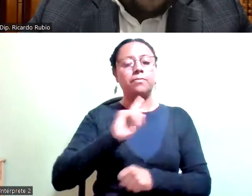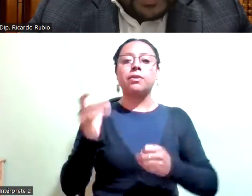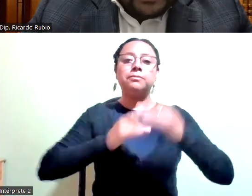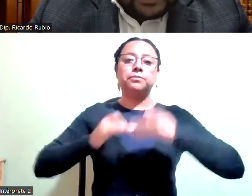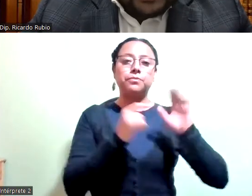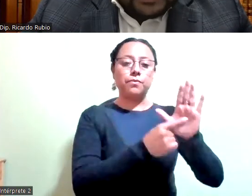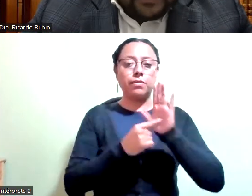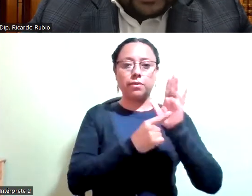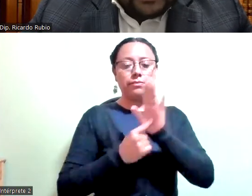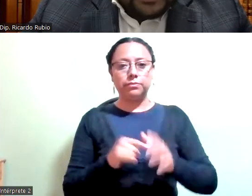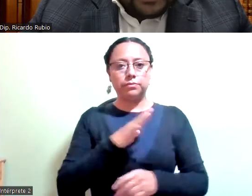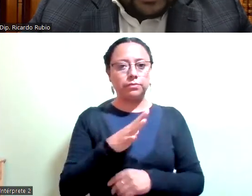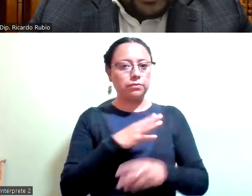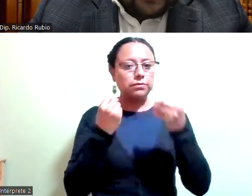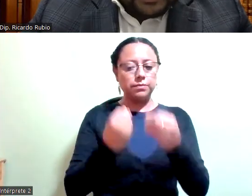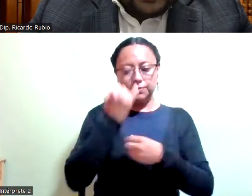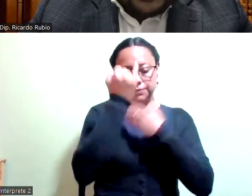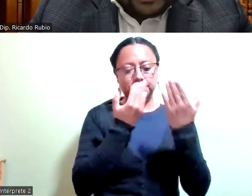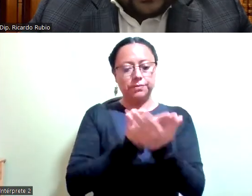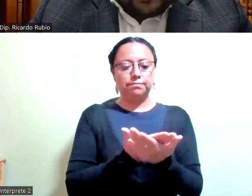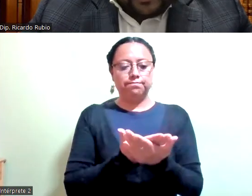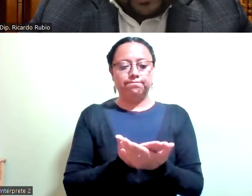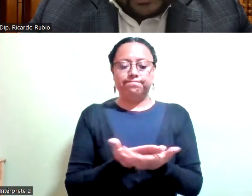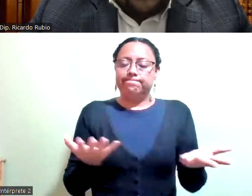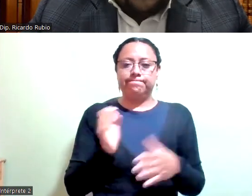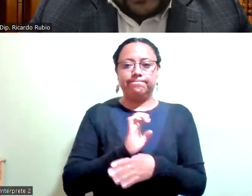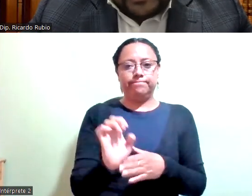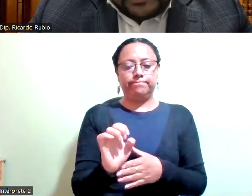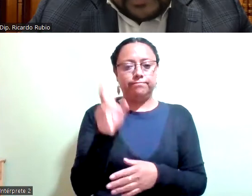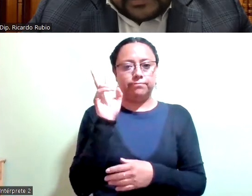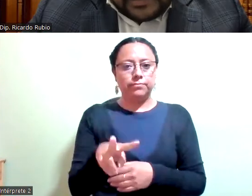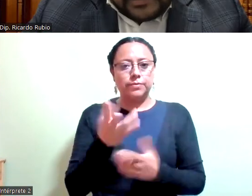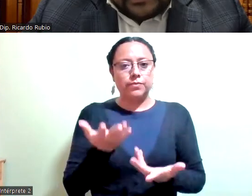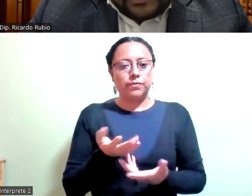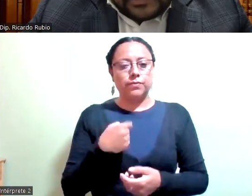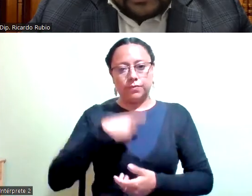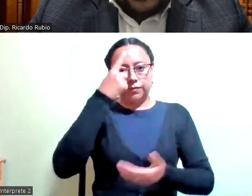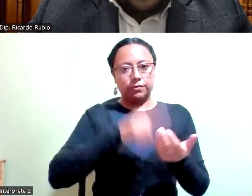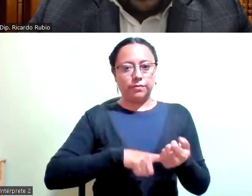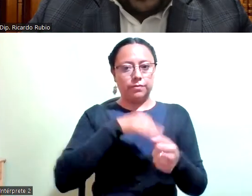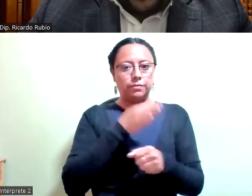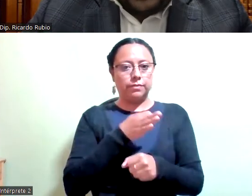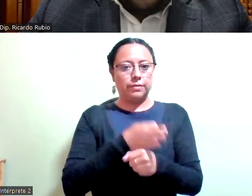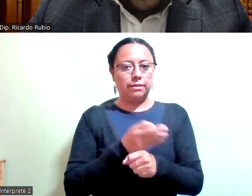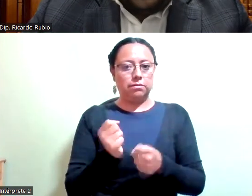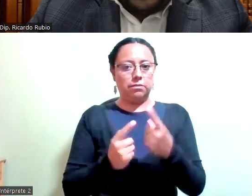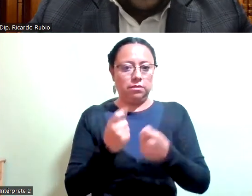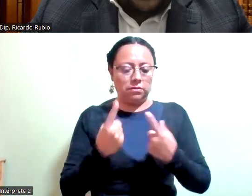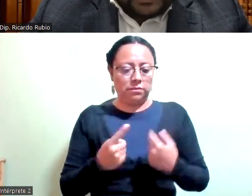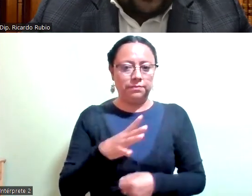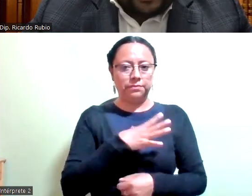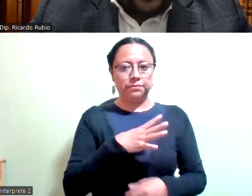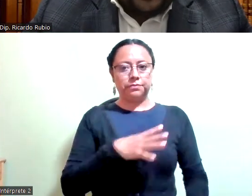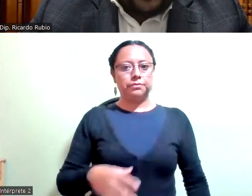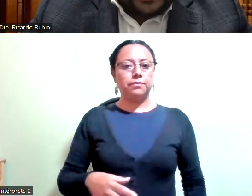literalmente miles de iniciativas, y la verdad es que yo creo que difícilmente alguien tendría, pues a menos que tuviéramos aquí